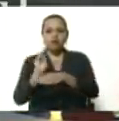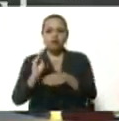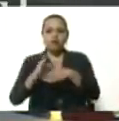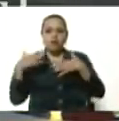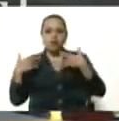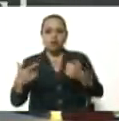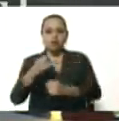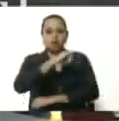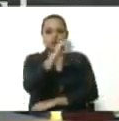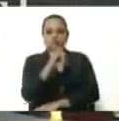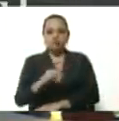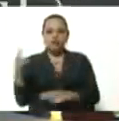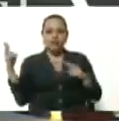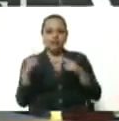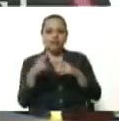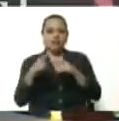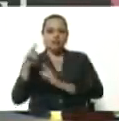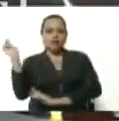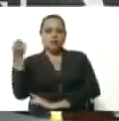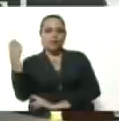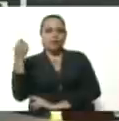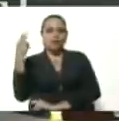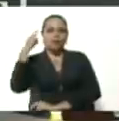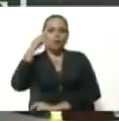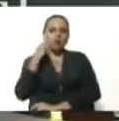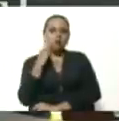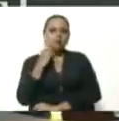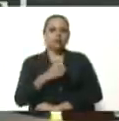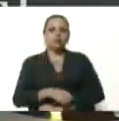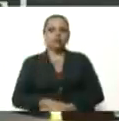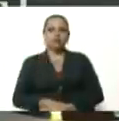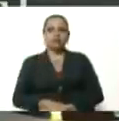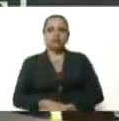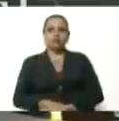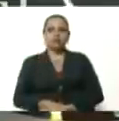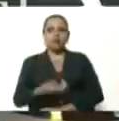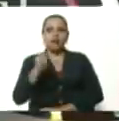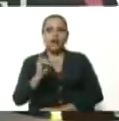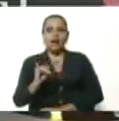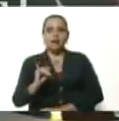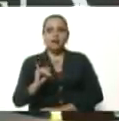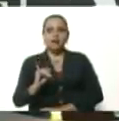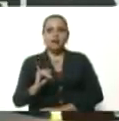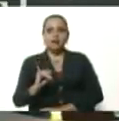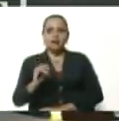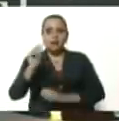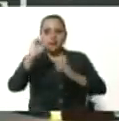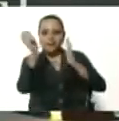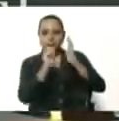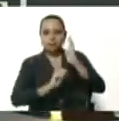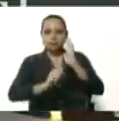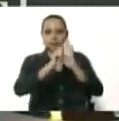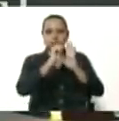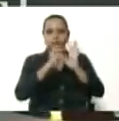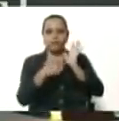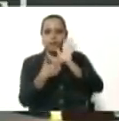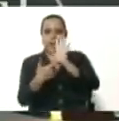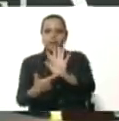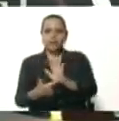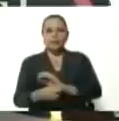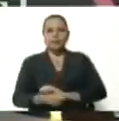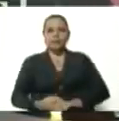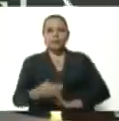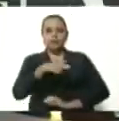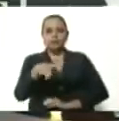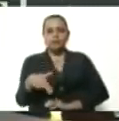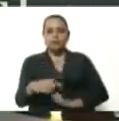el Táchira, Apure y Bolívar. Ahí está el mapa nuestro, ahí está nuestro mapa. Nuestro